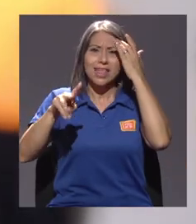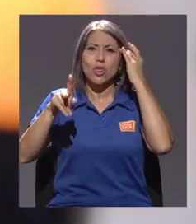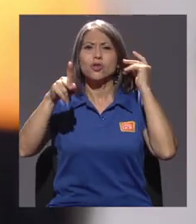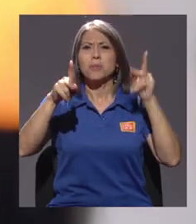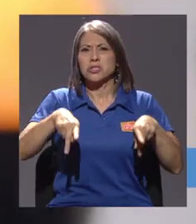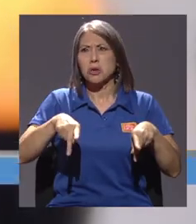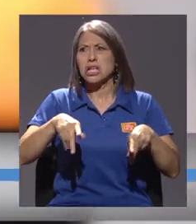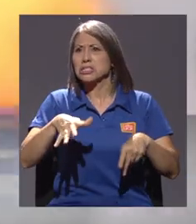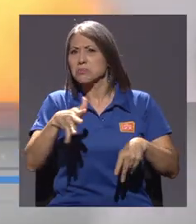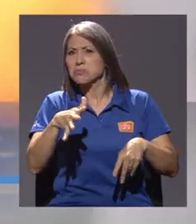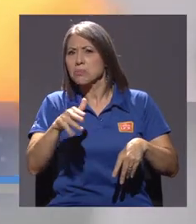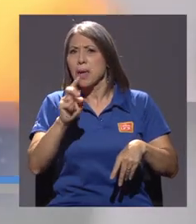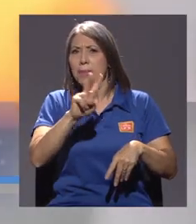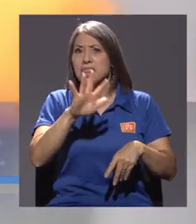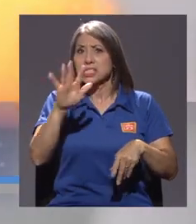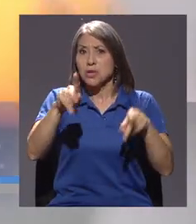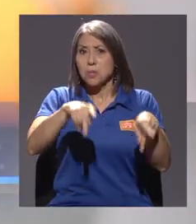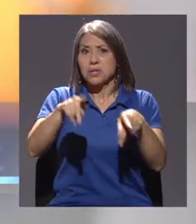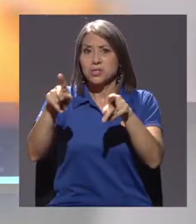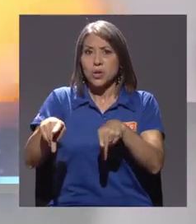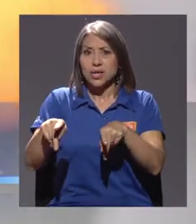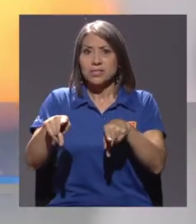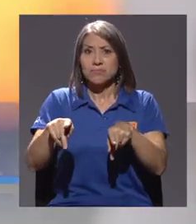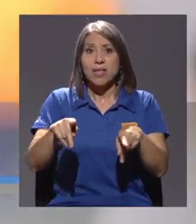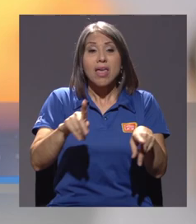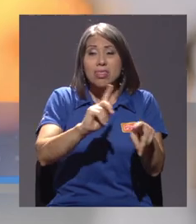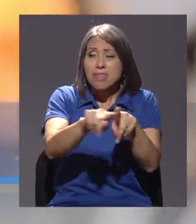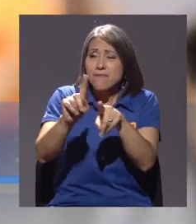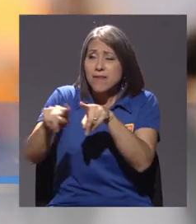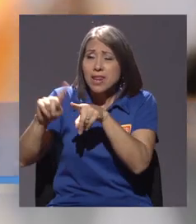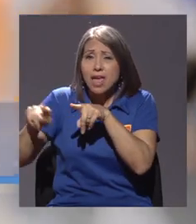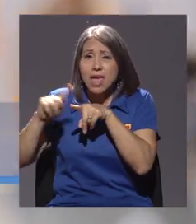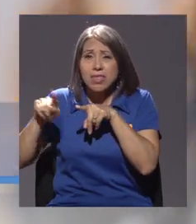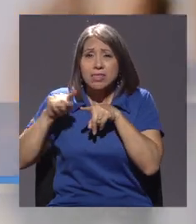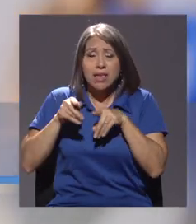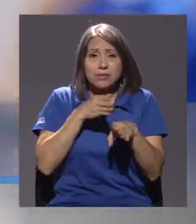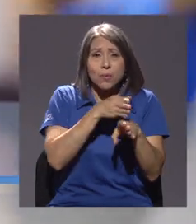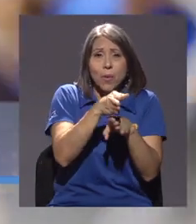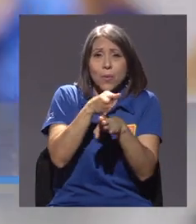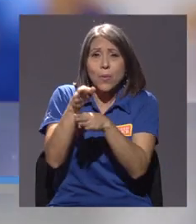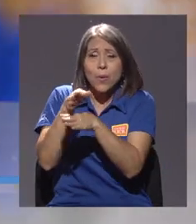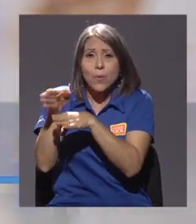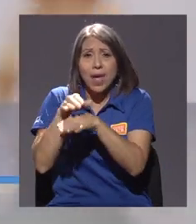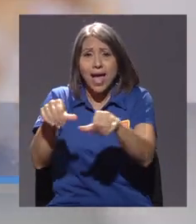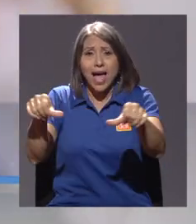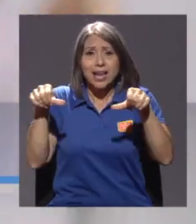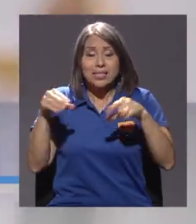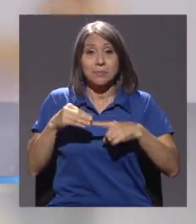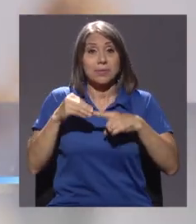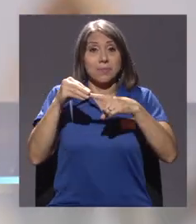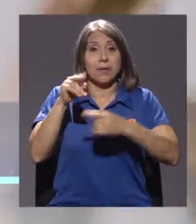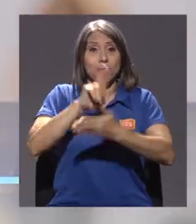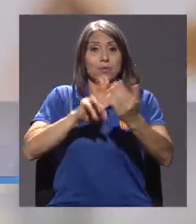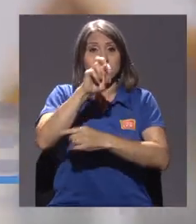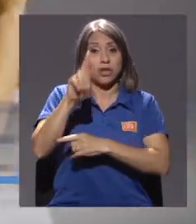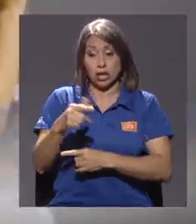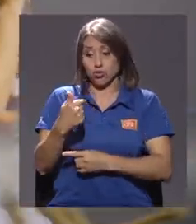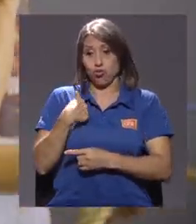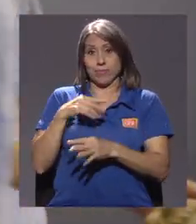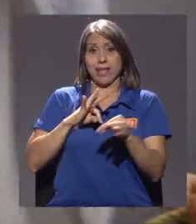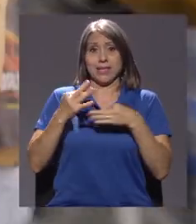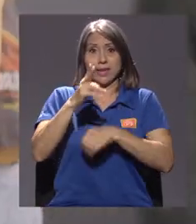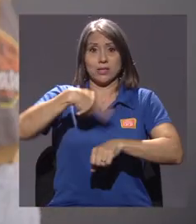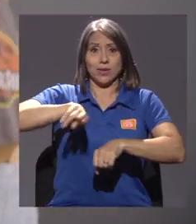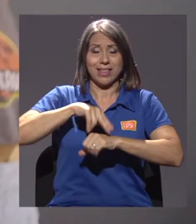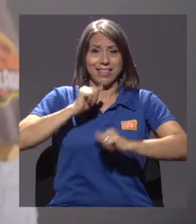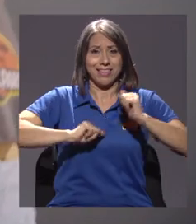personas, 25 personas en escena. Hay personas de diferentes escuelas, principalmente de la Universidad de Costa Rica. En mi caso, yo soy del Taller Nacional de